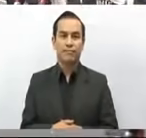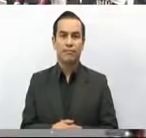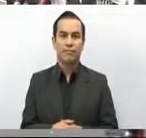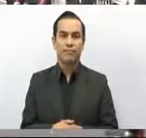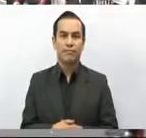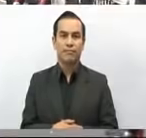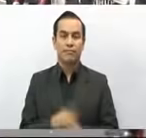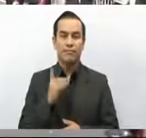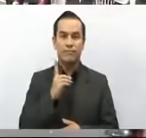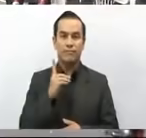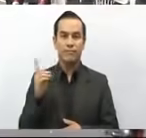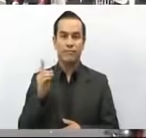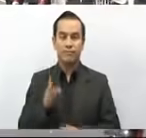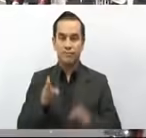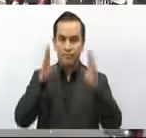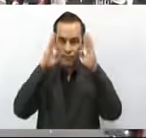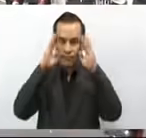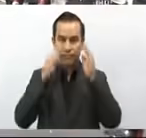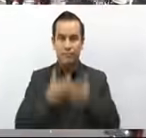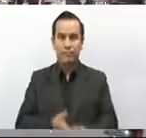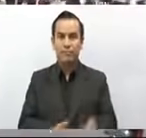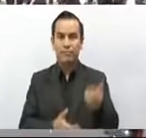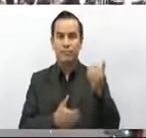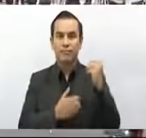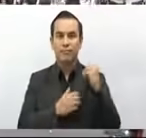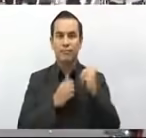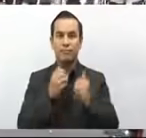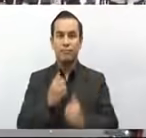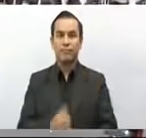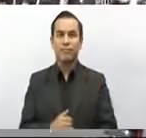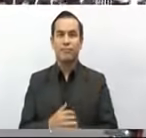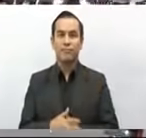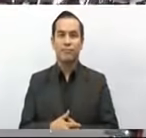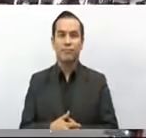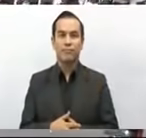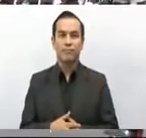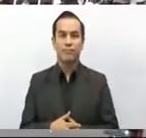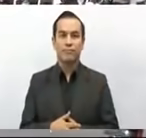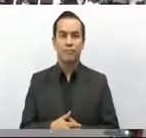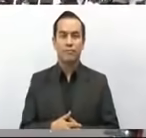¡Vista a la derecha! ¡Atención, presenten! ¡Arre!